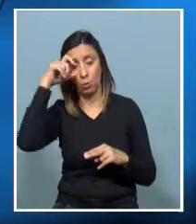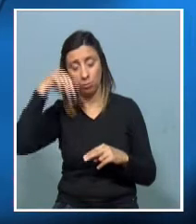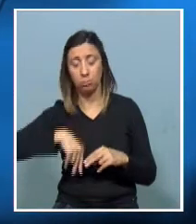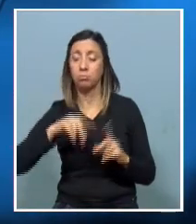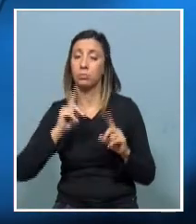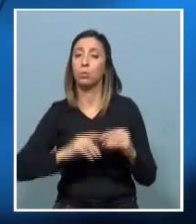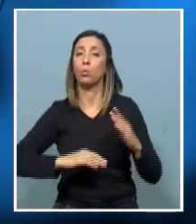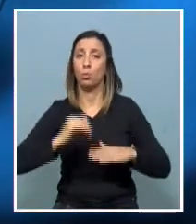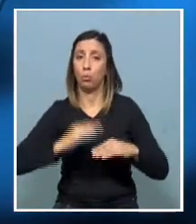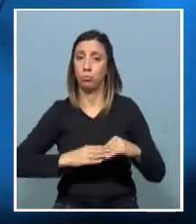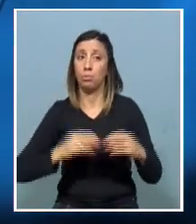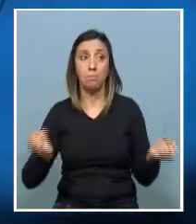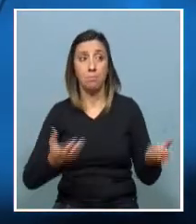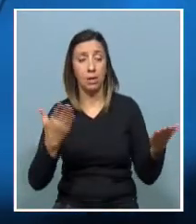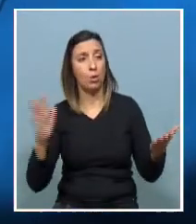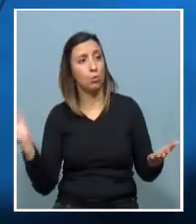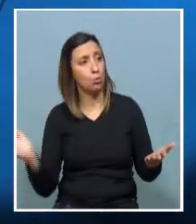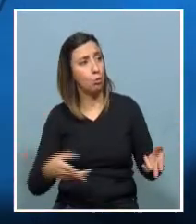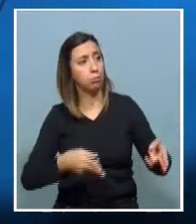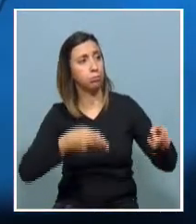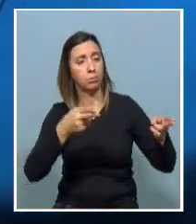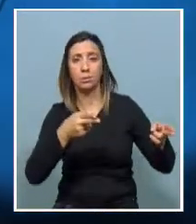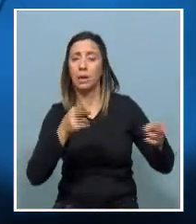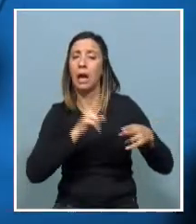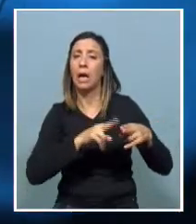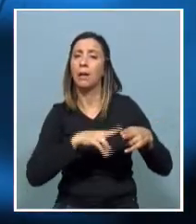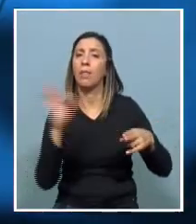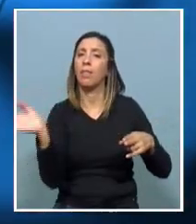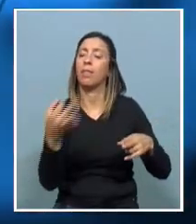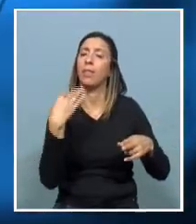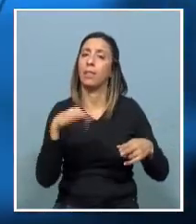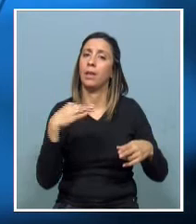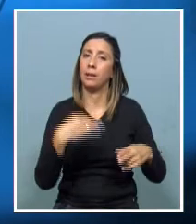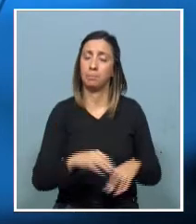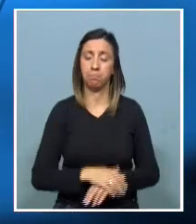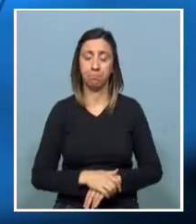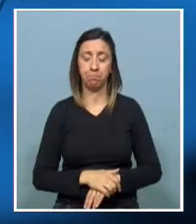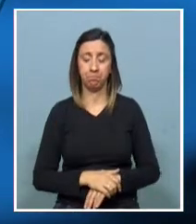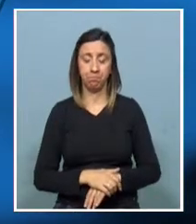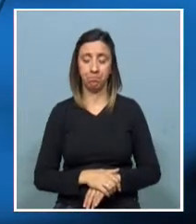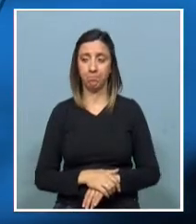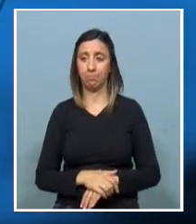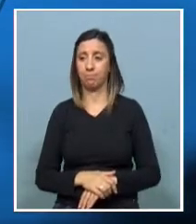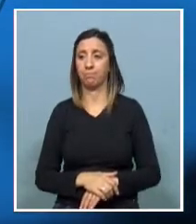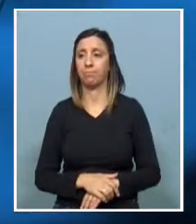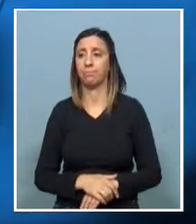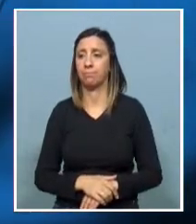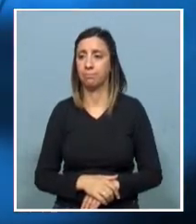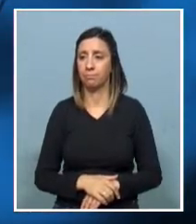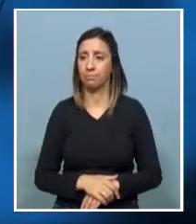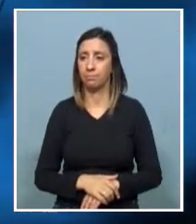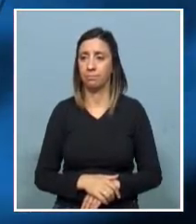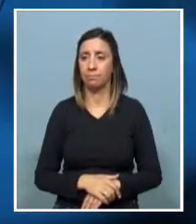obra de puesta en valor de todo el colegio, importantísima, que nos va